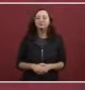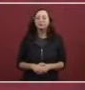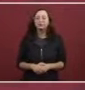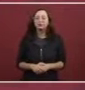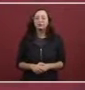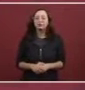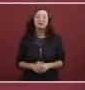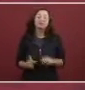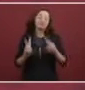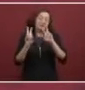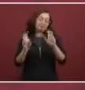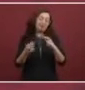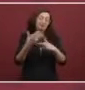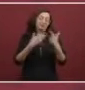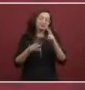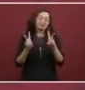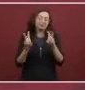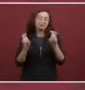gastos de publicidad.